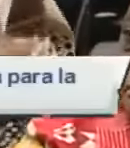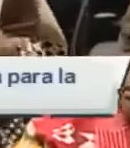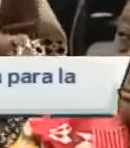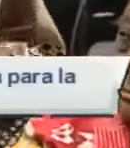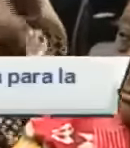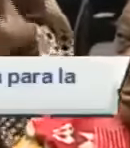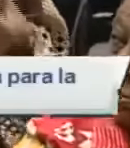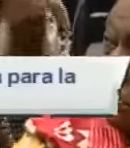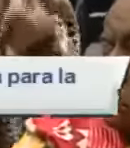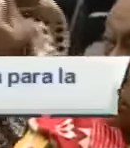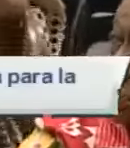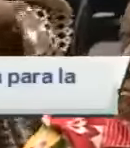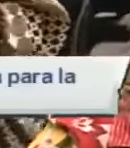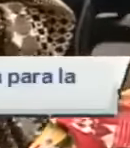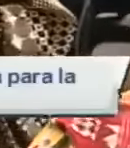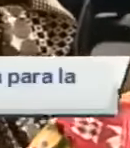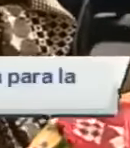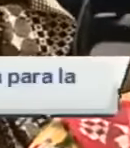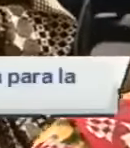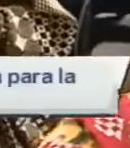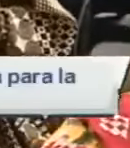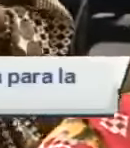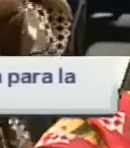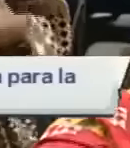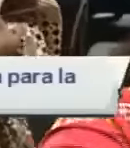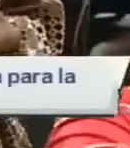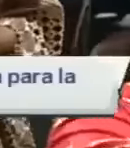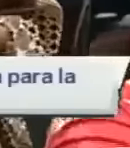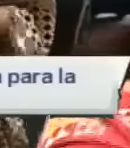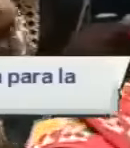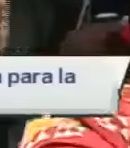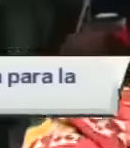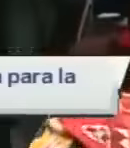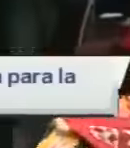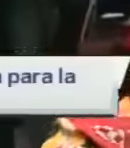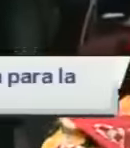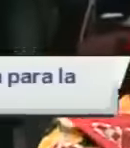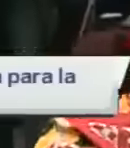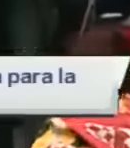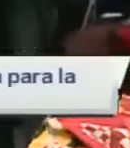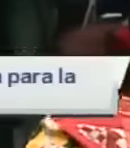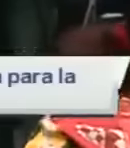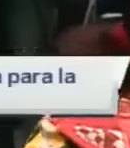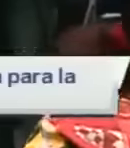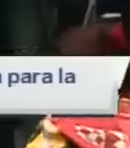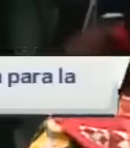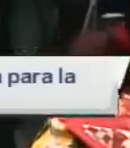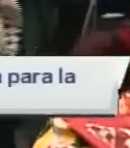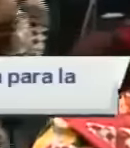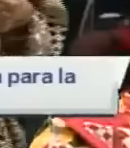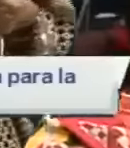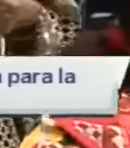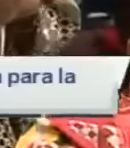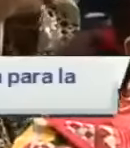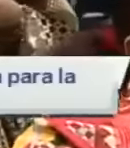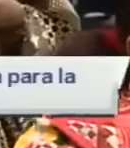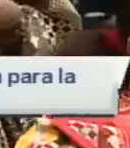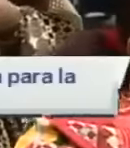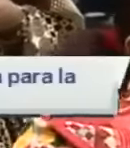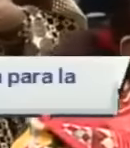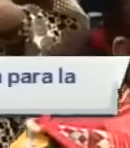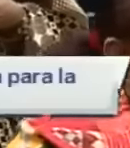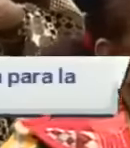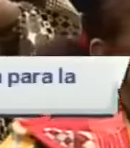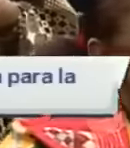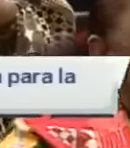el territorio tiene una gran significación. El territorio es la casa grande. No concebimos una